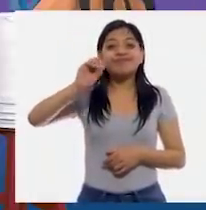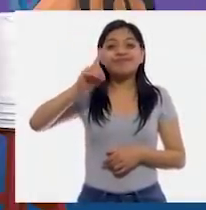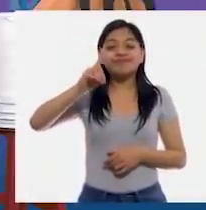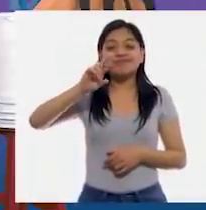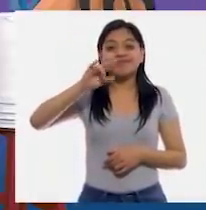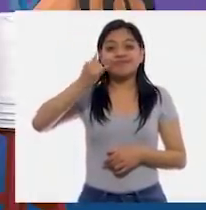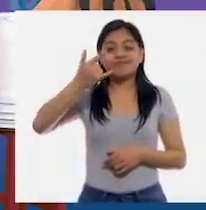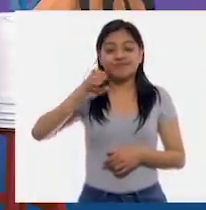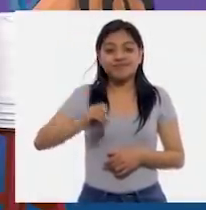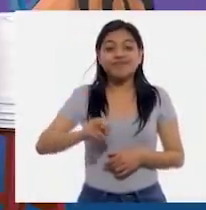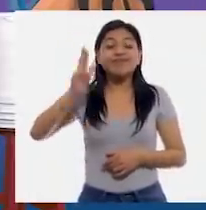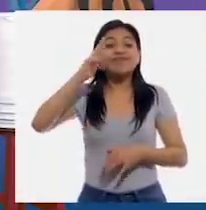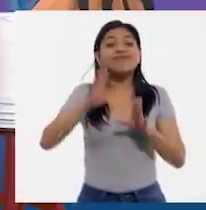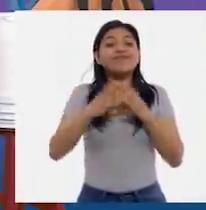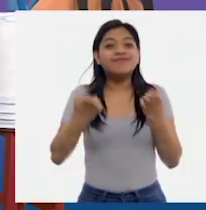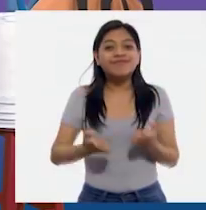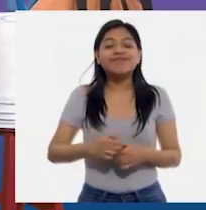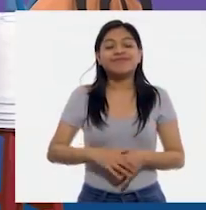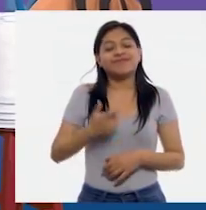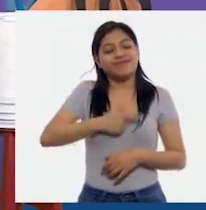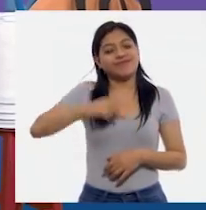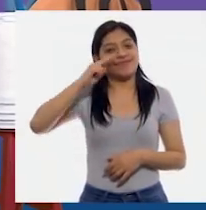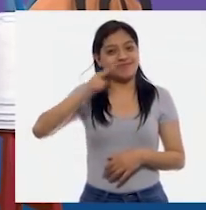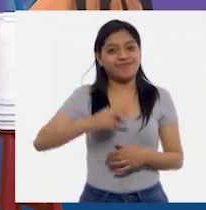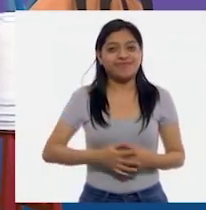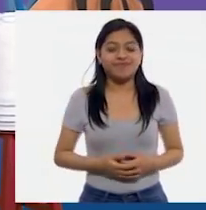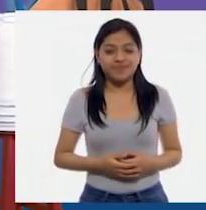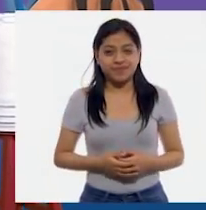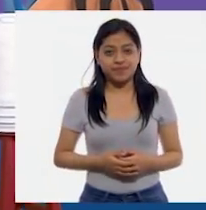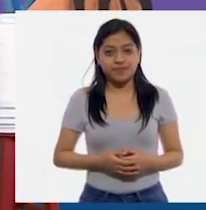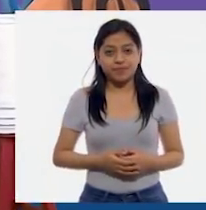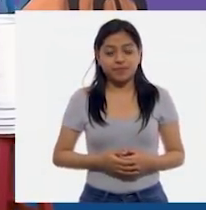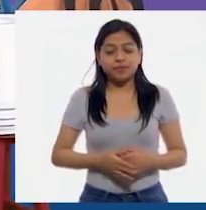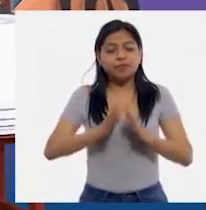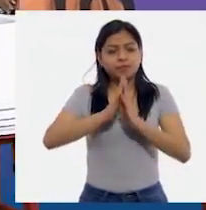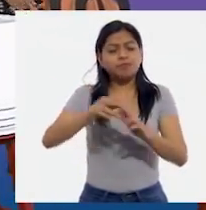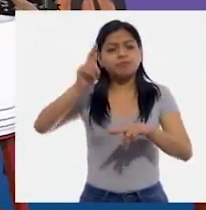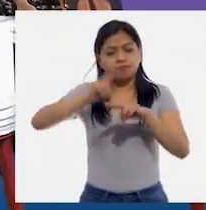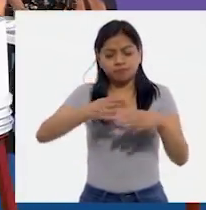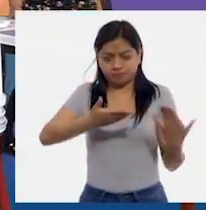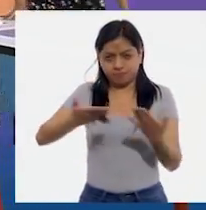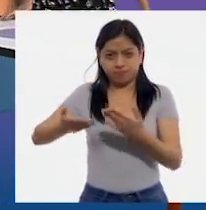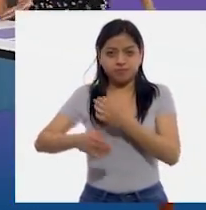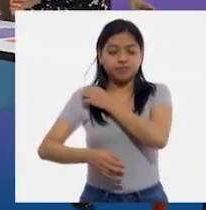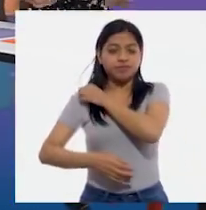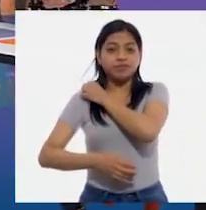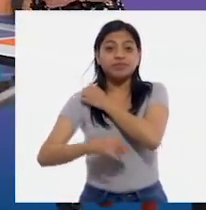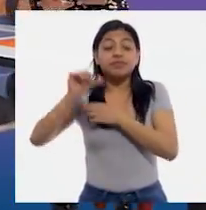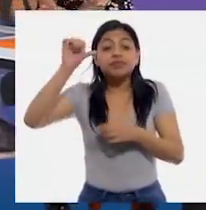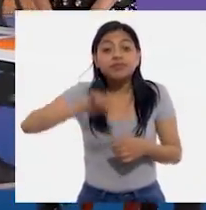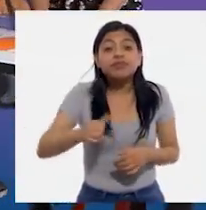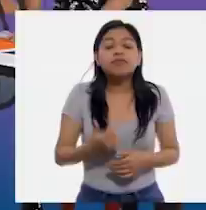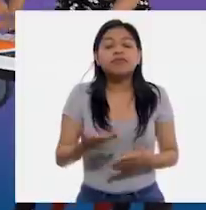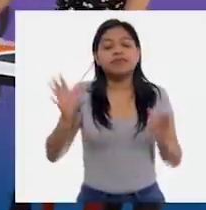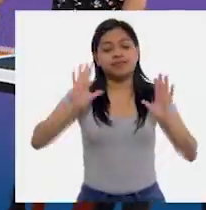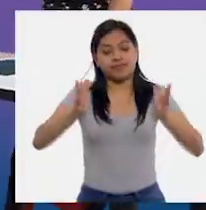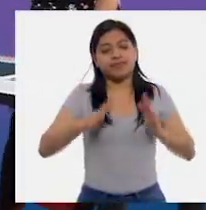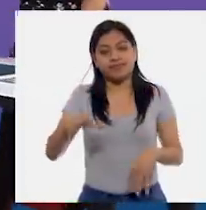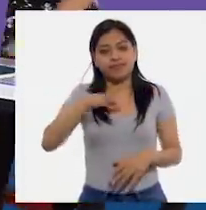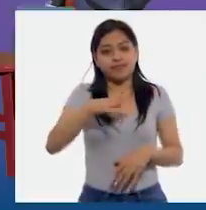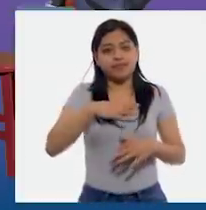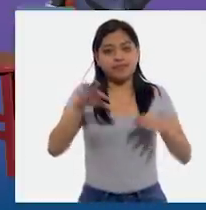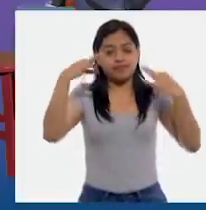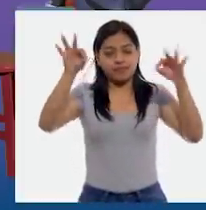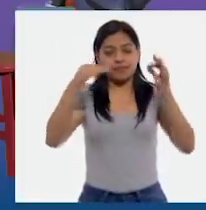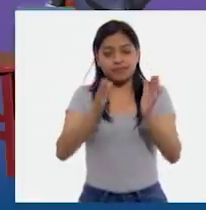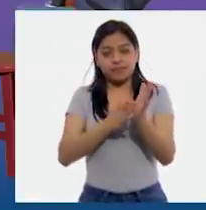estás, Gaby? ¡Qué gusto de verte! Igualmente, oye. Por favor, te invito a sentarte. Claro. Yo ya tengo mis hojas de papel de